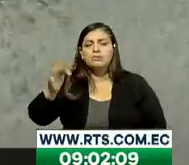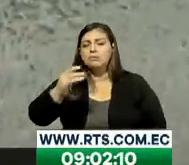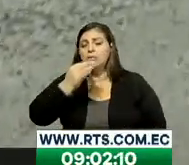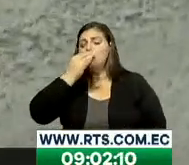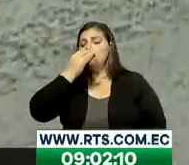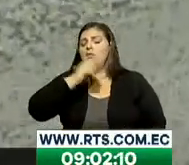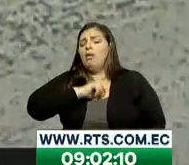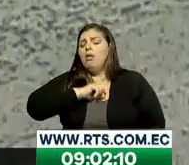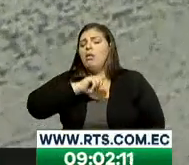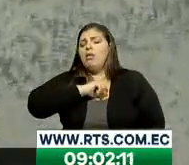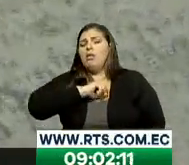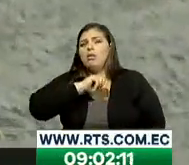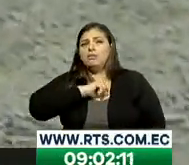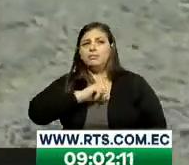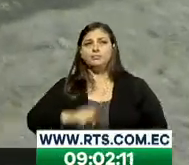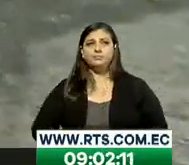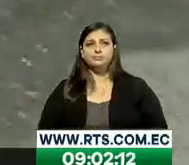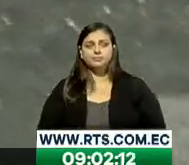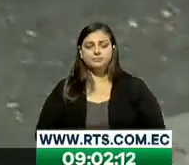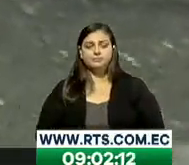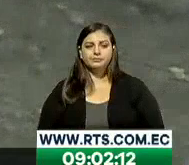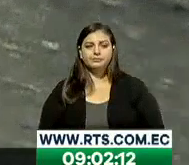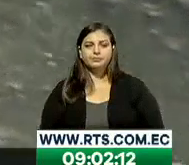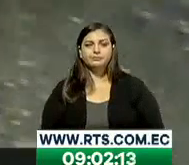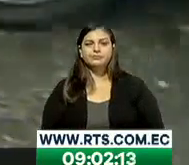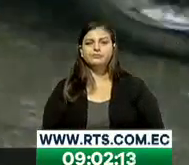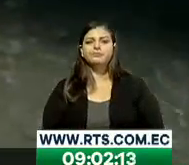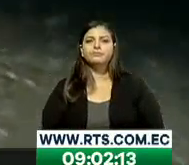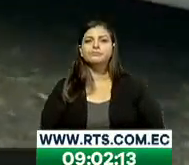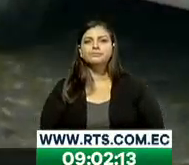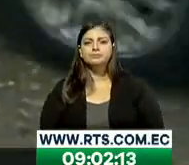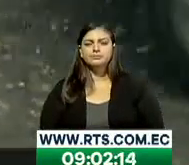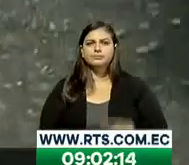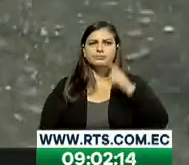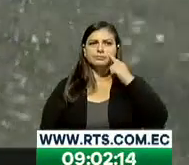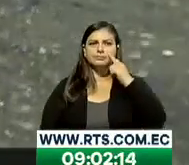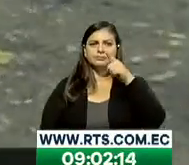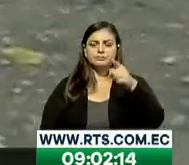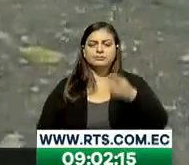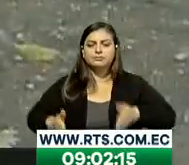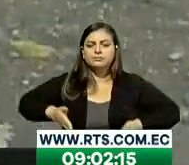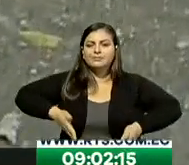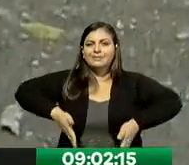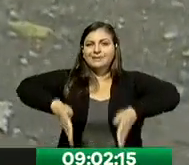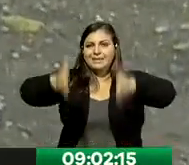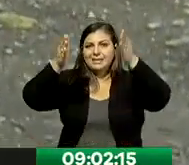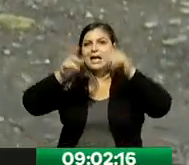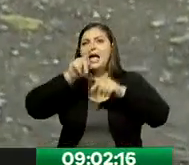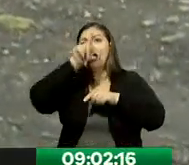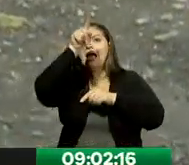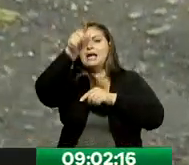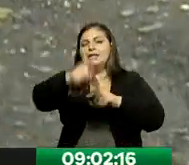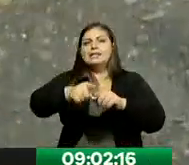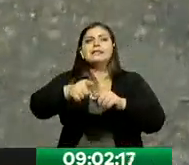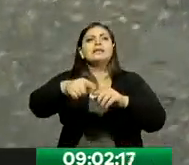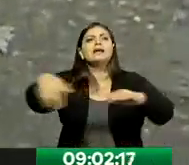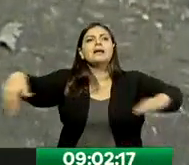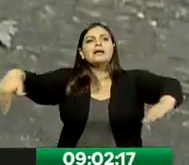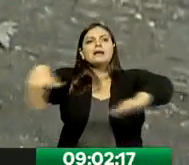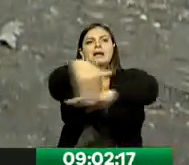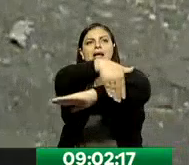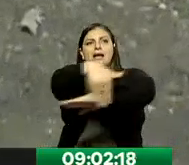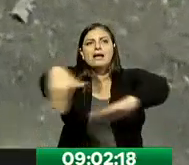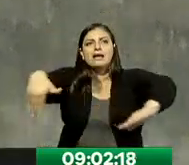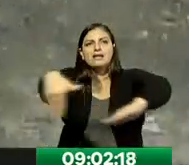porque lleva la vía Daule y también como el Parque Samanes. Pues así es, está desfogando bastante la Francisco Orellana, entonces debería